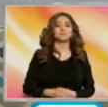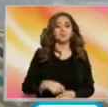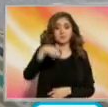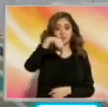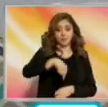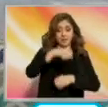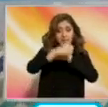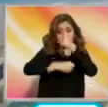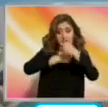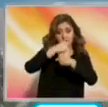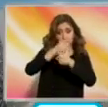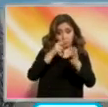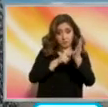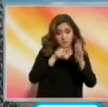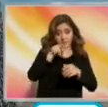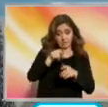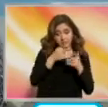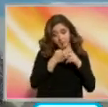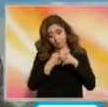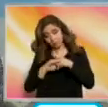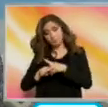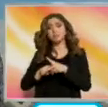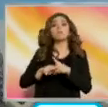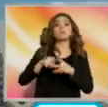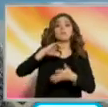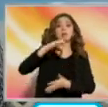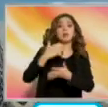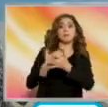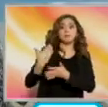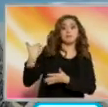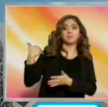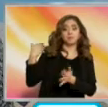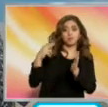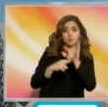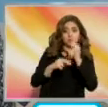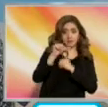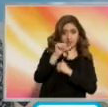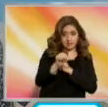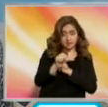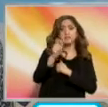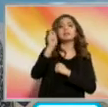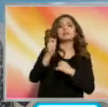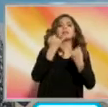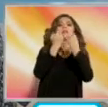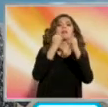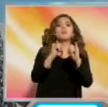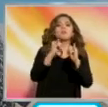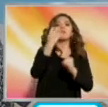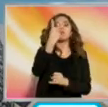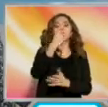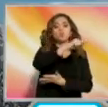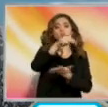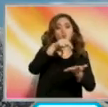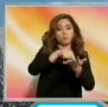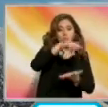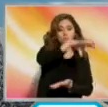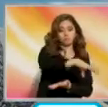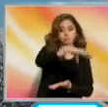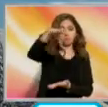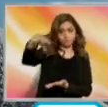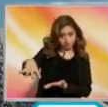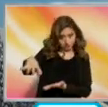año 2017 y terminamos el 2016 con la inauguración de dos espacios muy importantes que, bueno, en